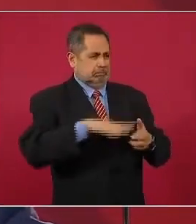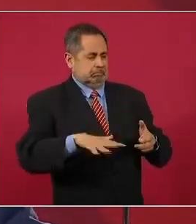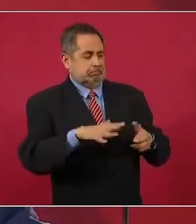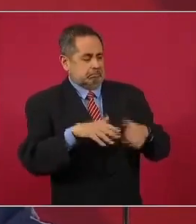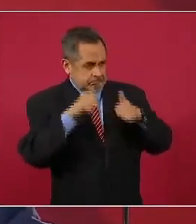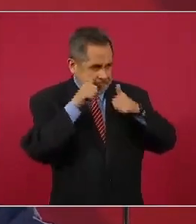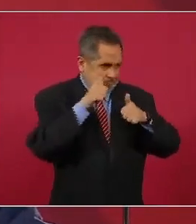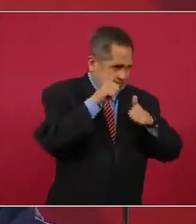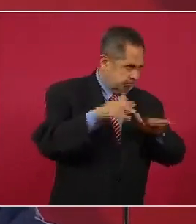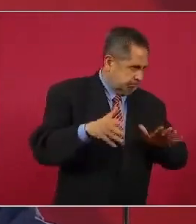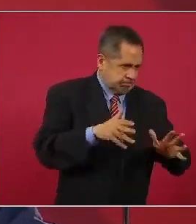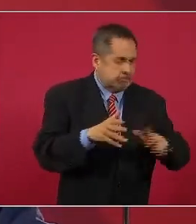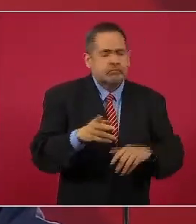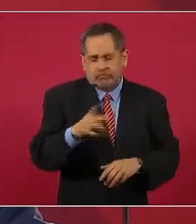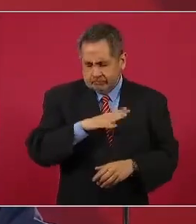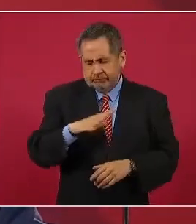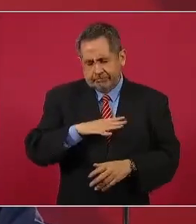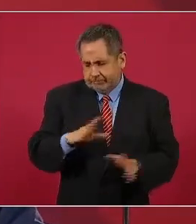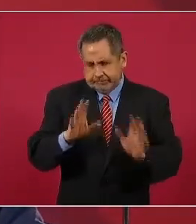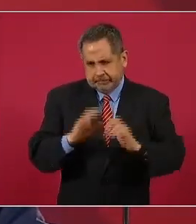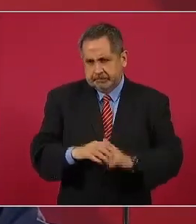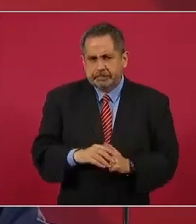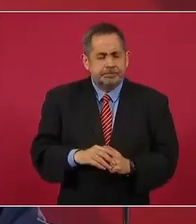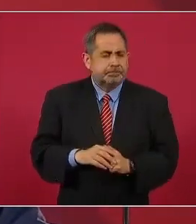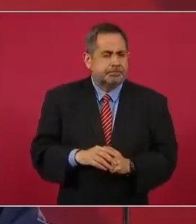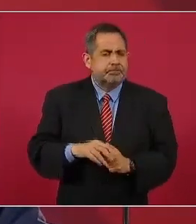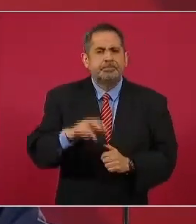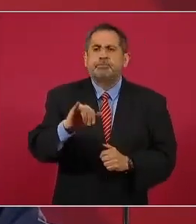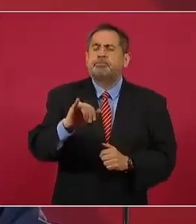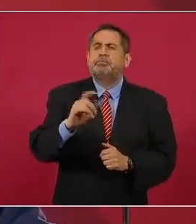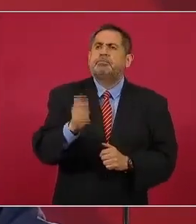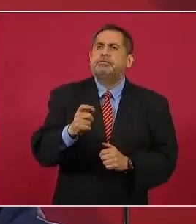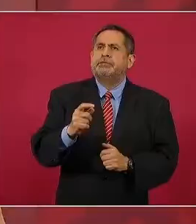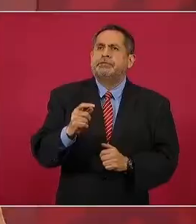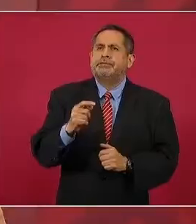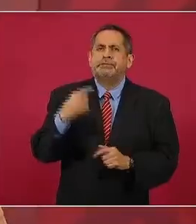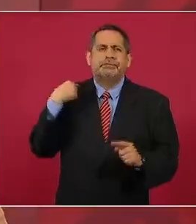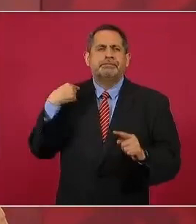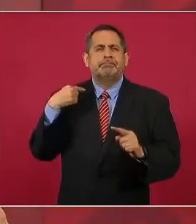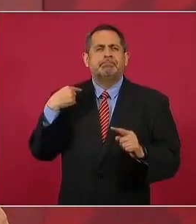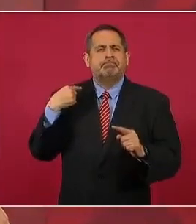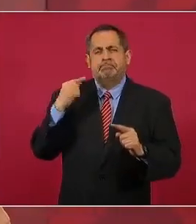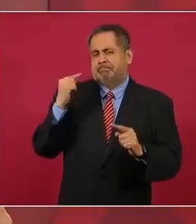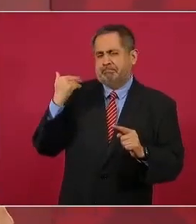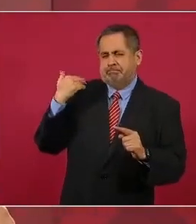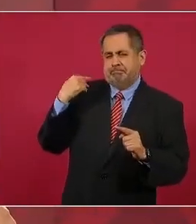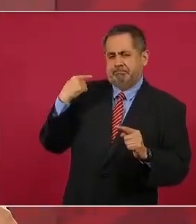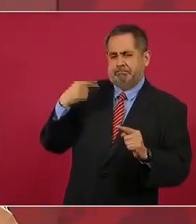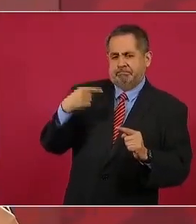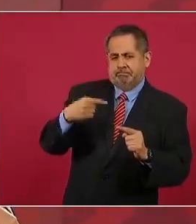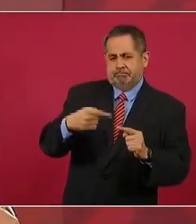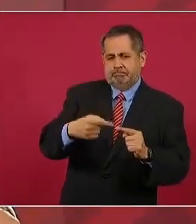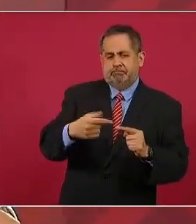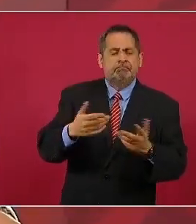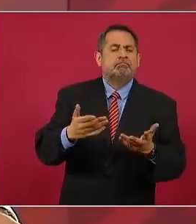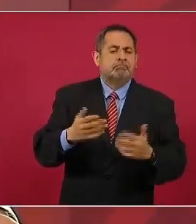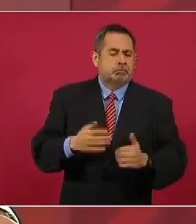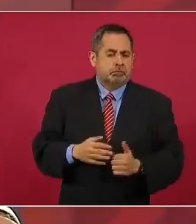ahí. Y sí, en los últimos tiempos